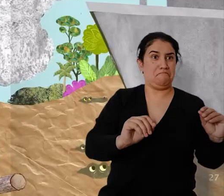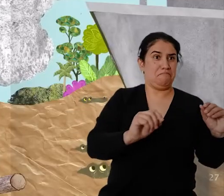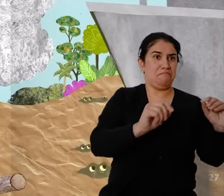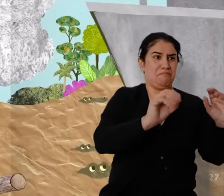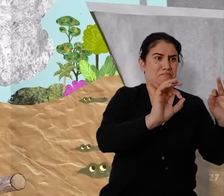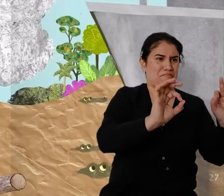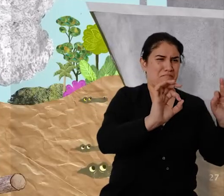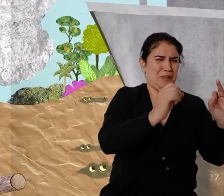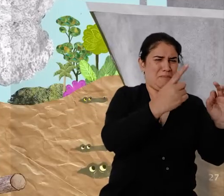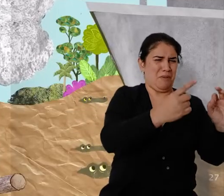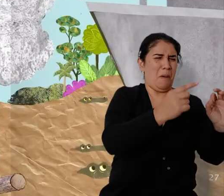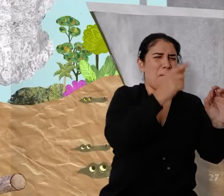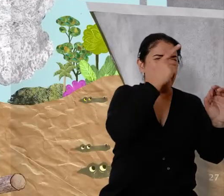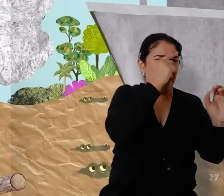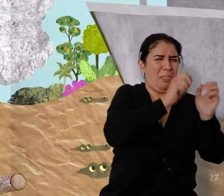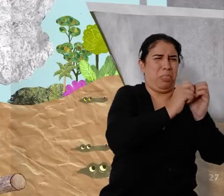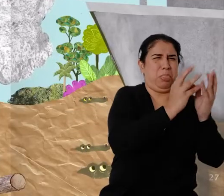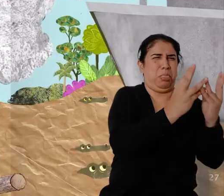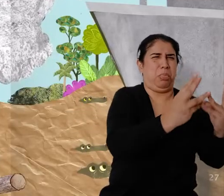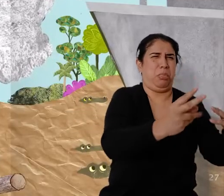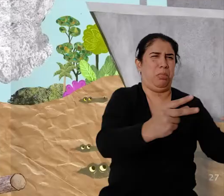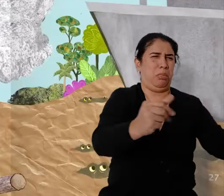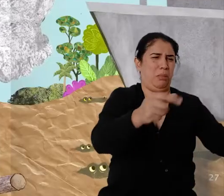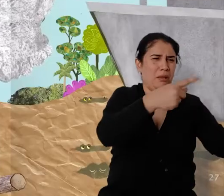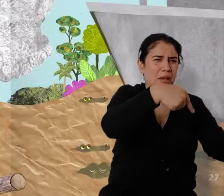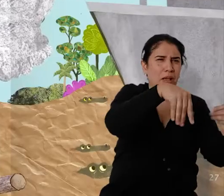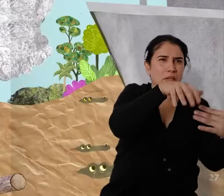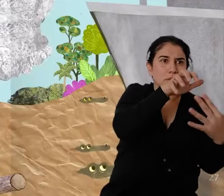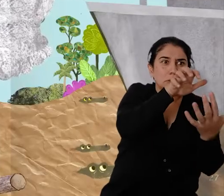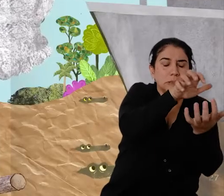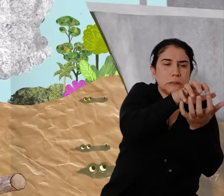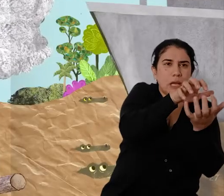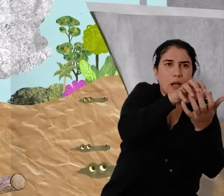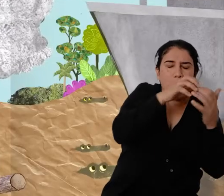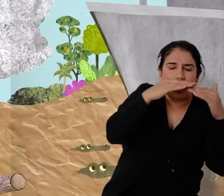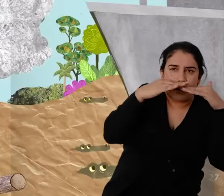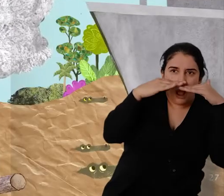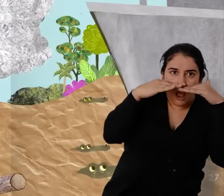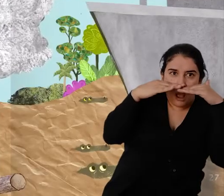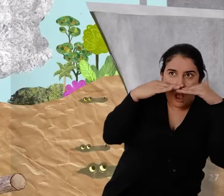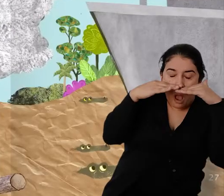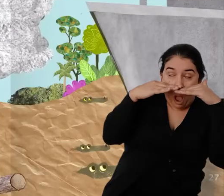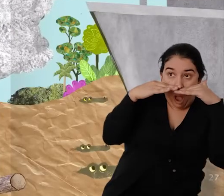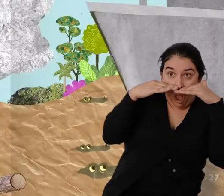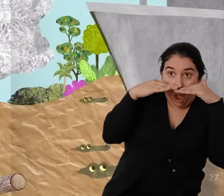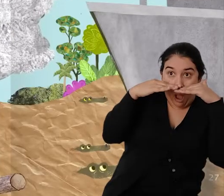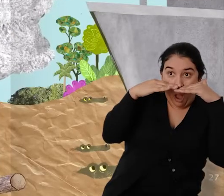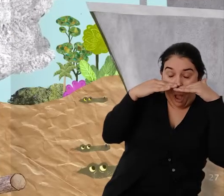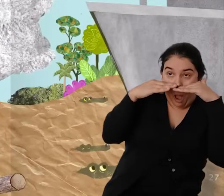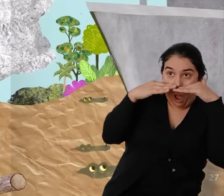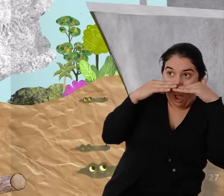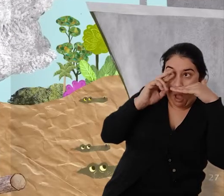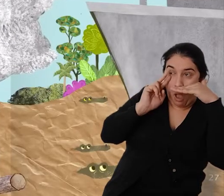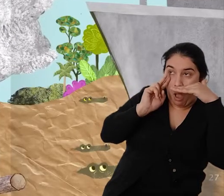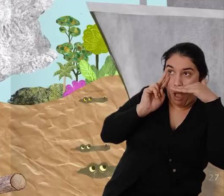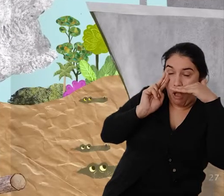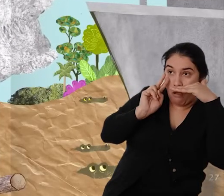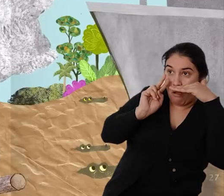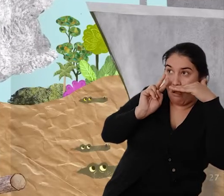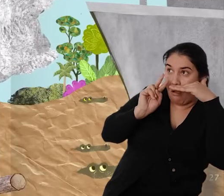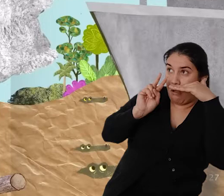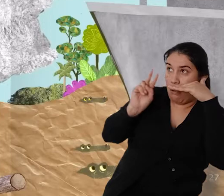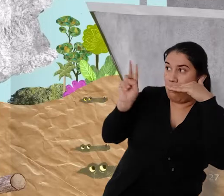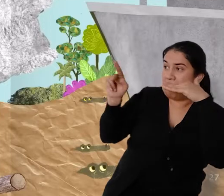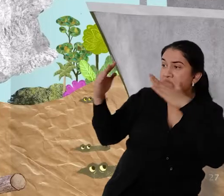el acorazado, y los yacarés, hundidos en el agua con los ojos y la nariz solamente afuera,